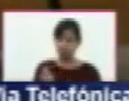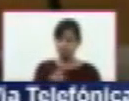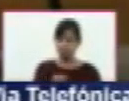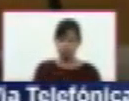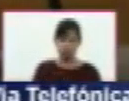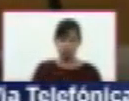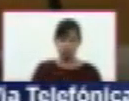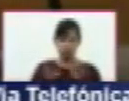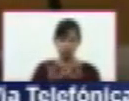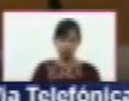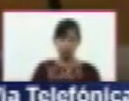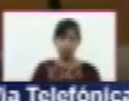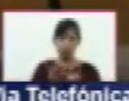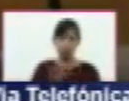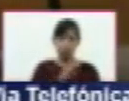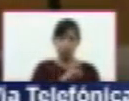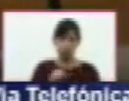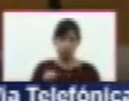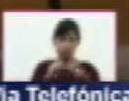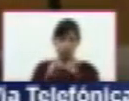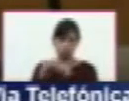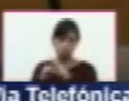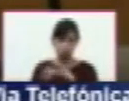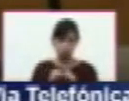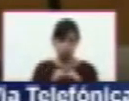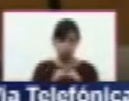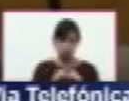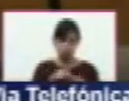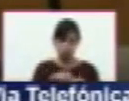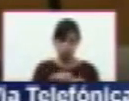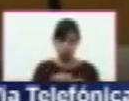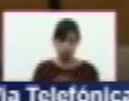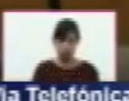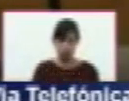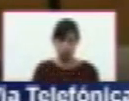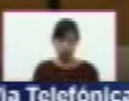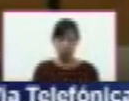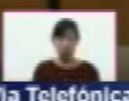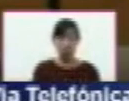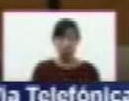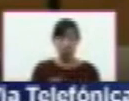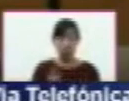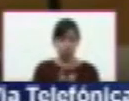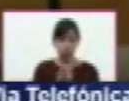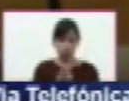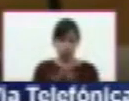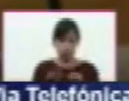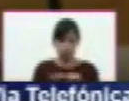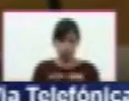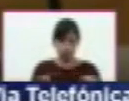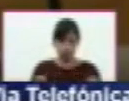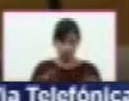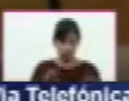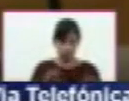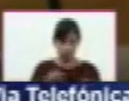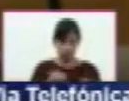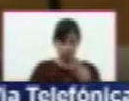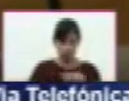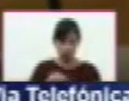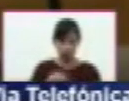elecciones se organizaron muy bien, salieron impecables desde el punto de vista organizativo. En este año, el INE ha